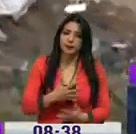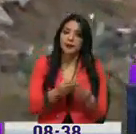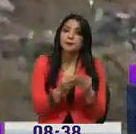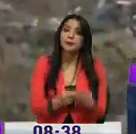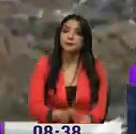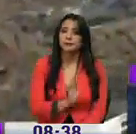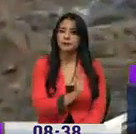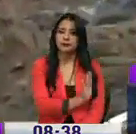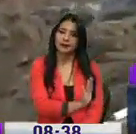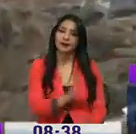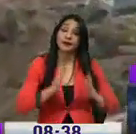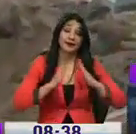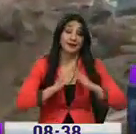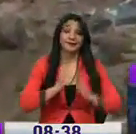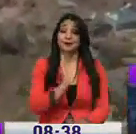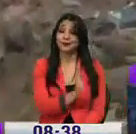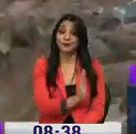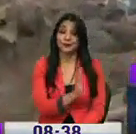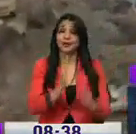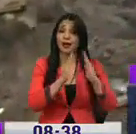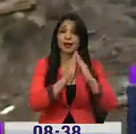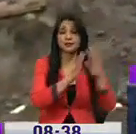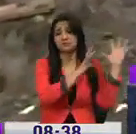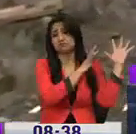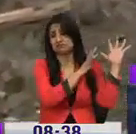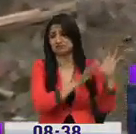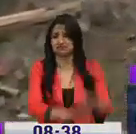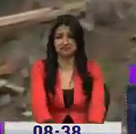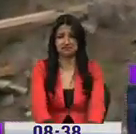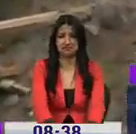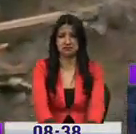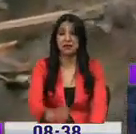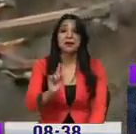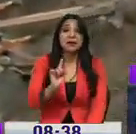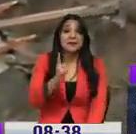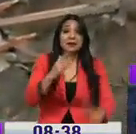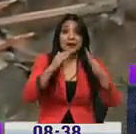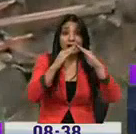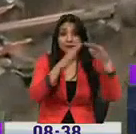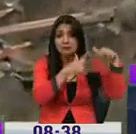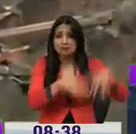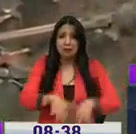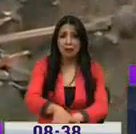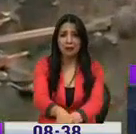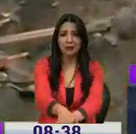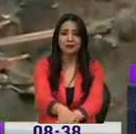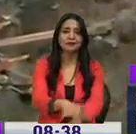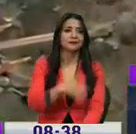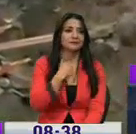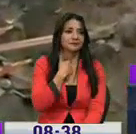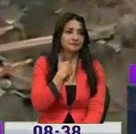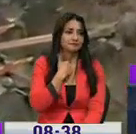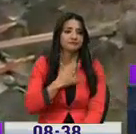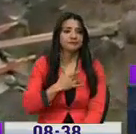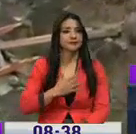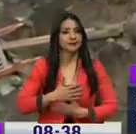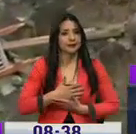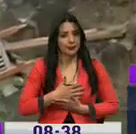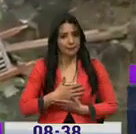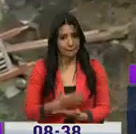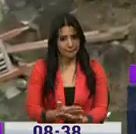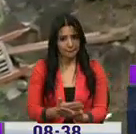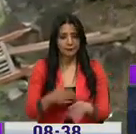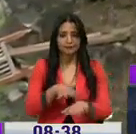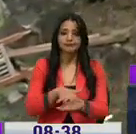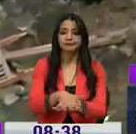es directamente afectada. Su casa es una de las primeras que se fue con este de la creciente